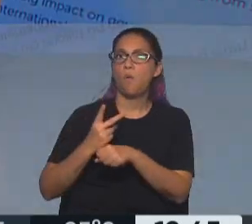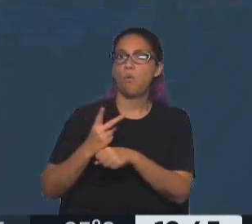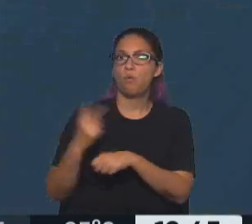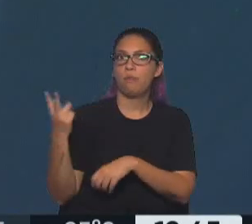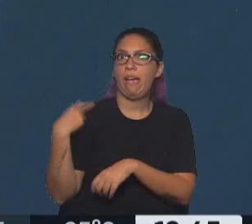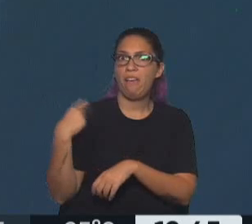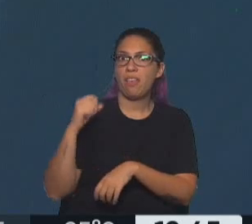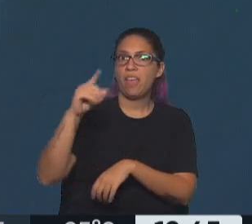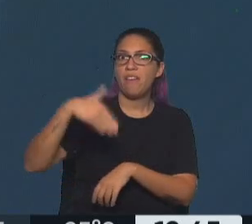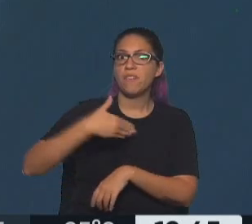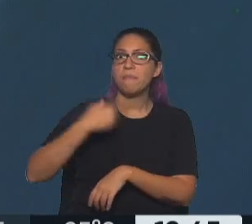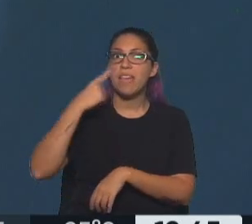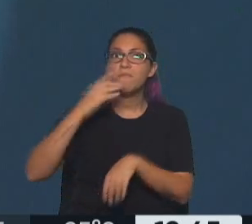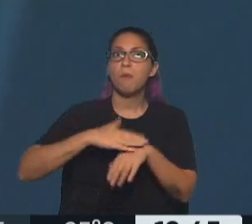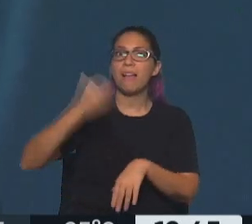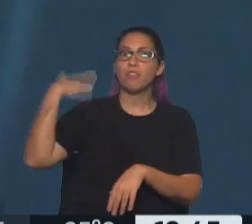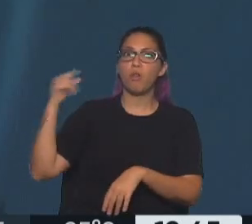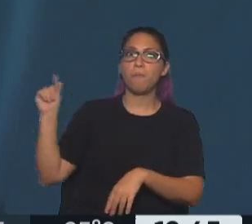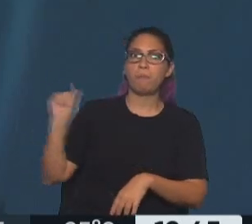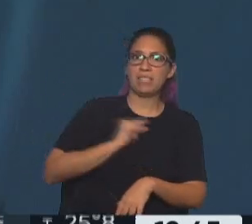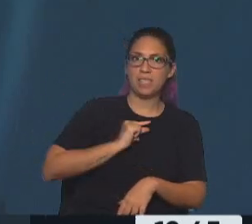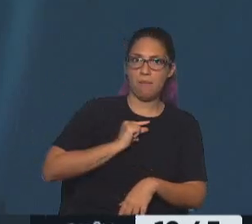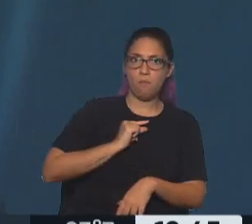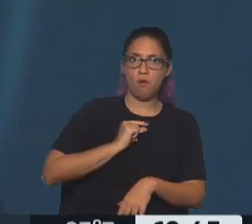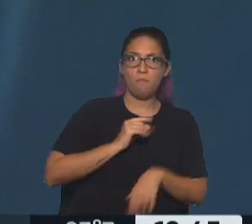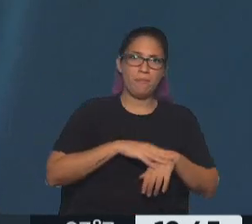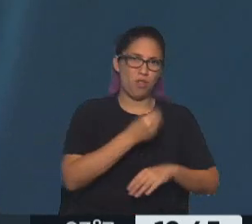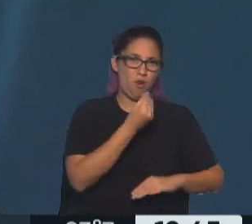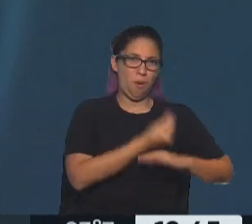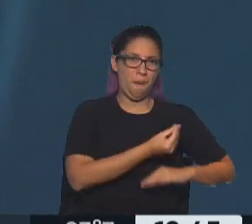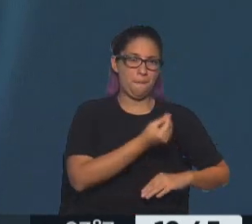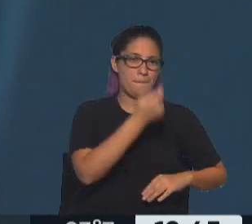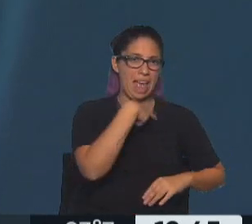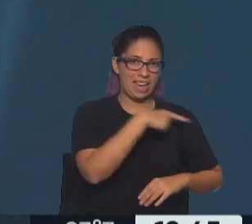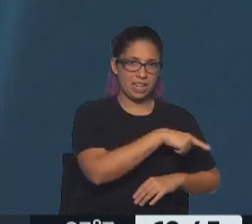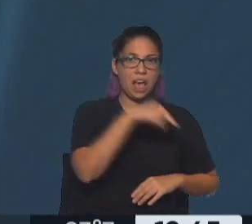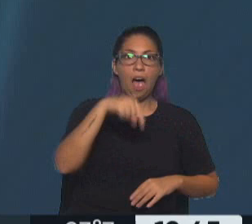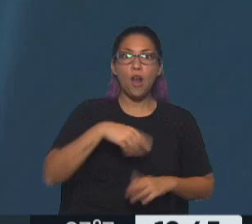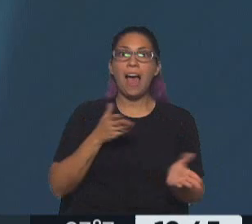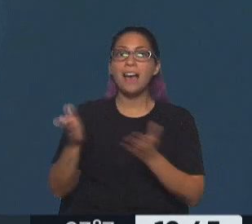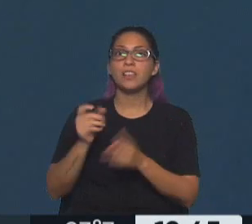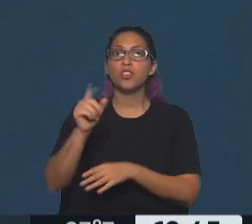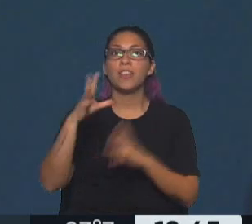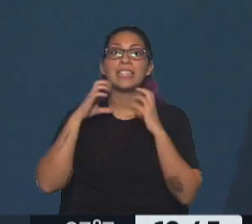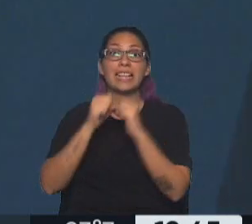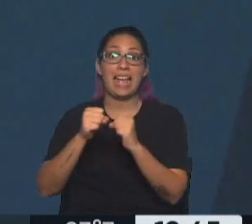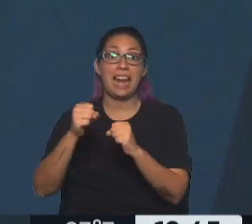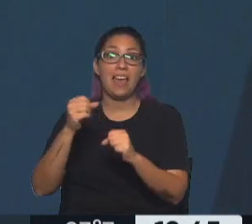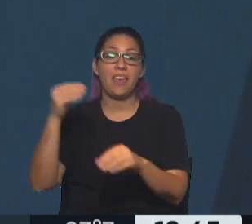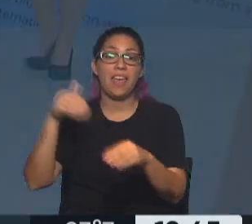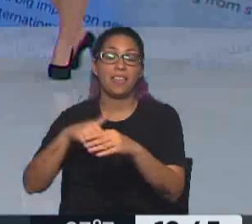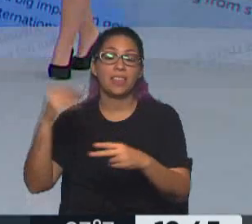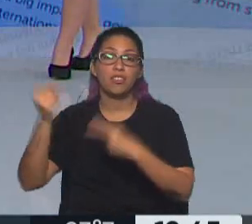Internacional cuando nos dieron el préstamo del fondo con Macri. Ahora es asesor de Janet Yellen, es decir, la secretaria del Tesoro de los Estados